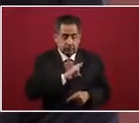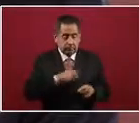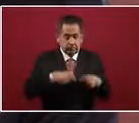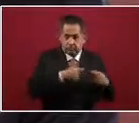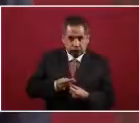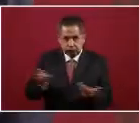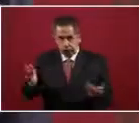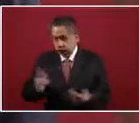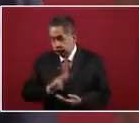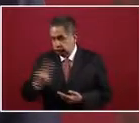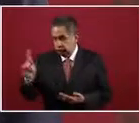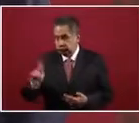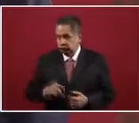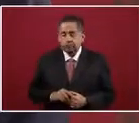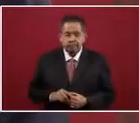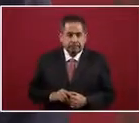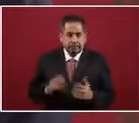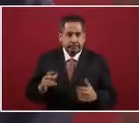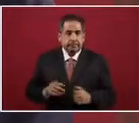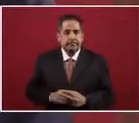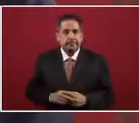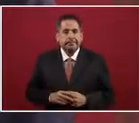particulares. Y luego